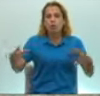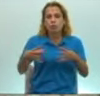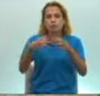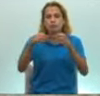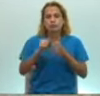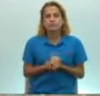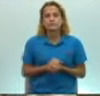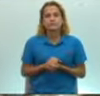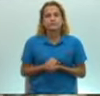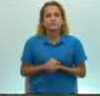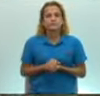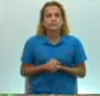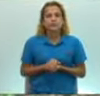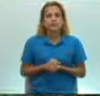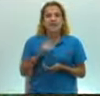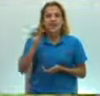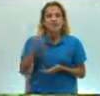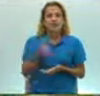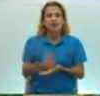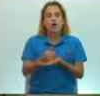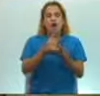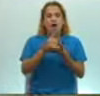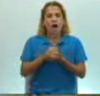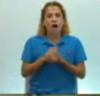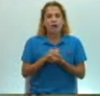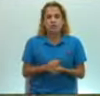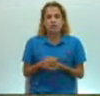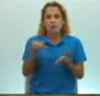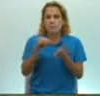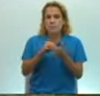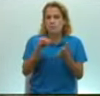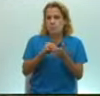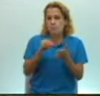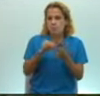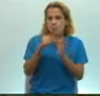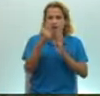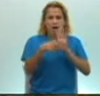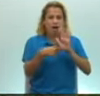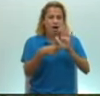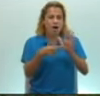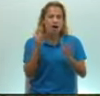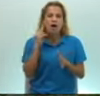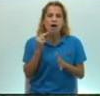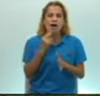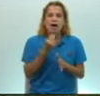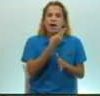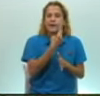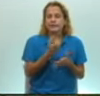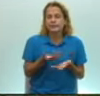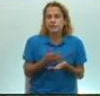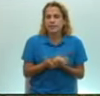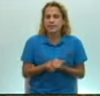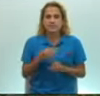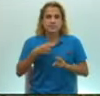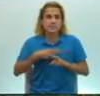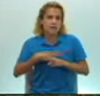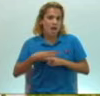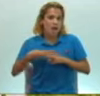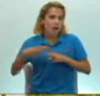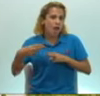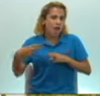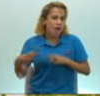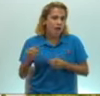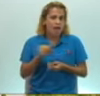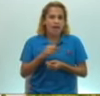acueductos. Interesante, ¿verdad? Y esto nos ayuda también a asignar a la figura de José Martí, nuestro